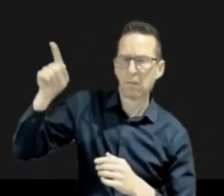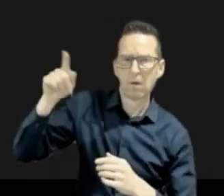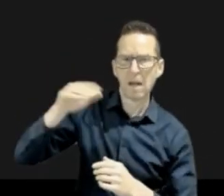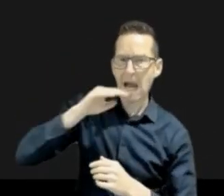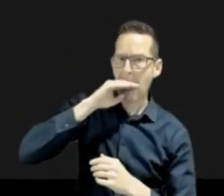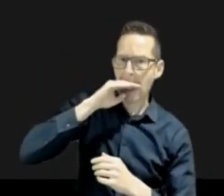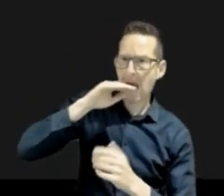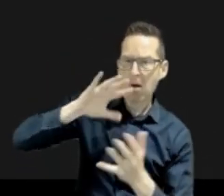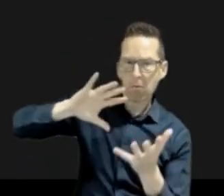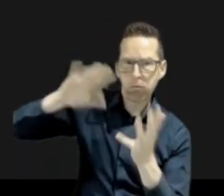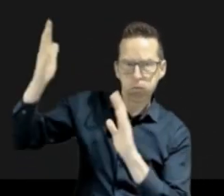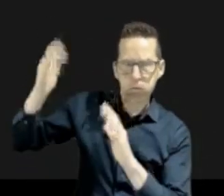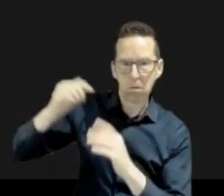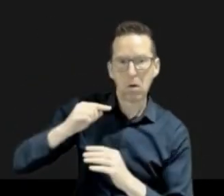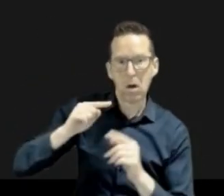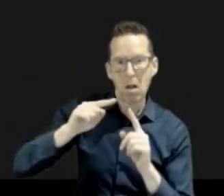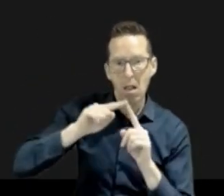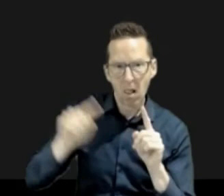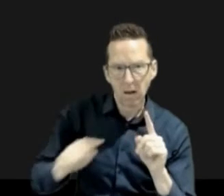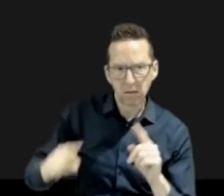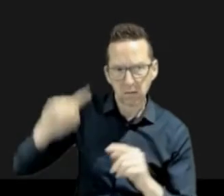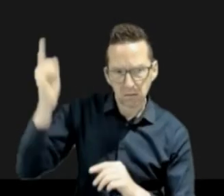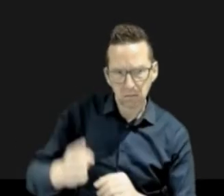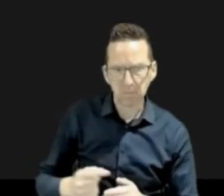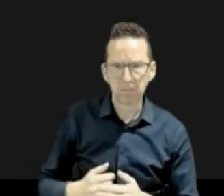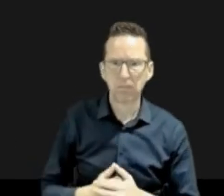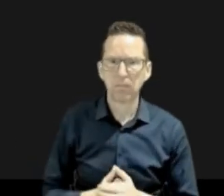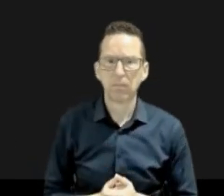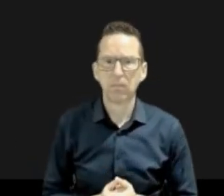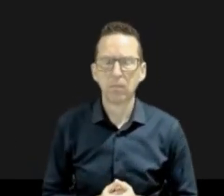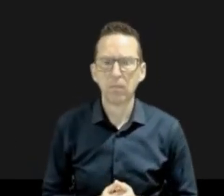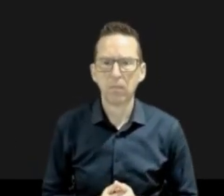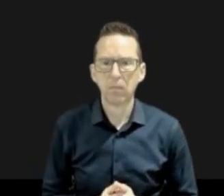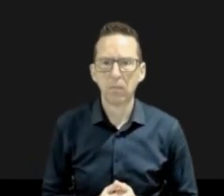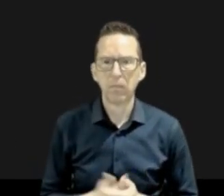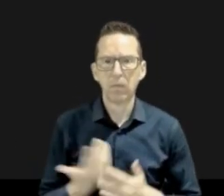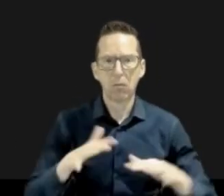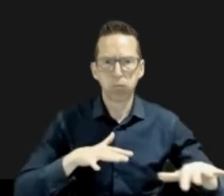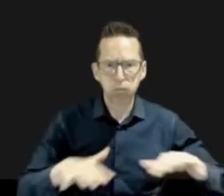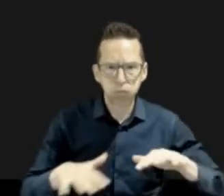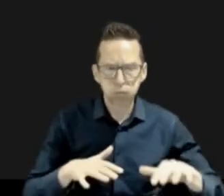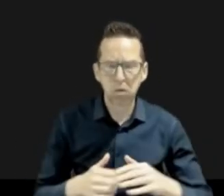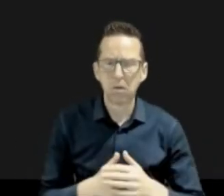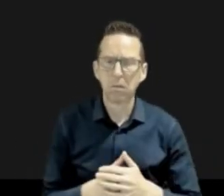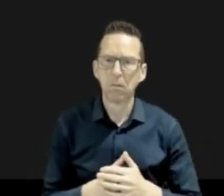está incluida no clúster de amenazas relacionadas a